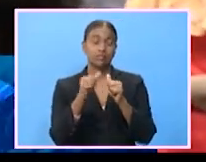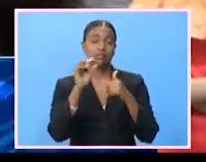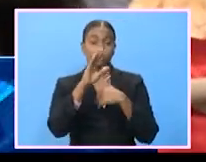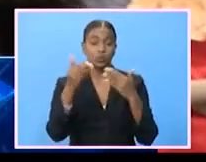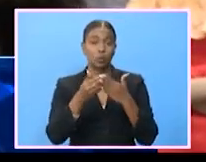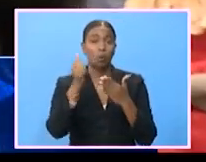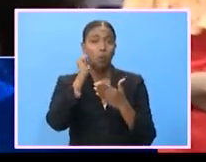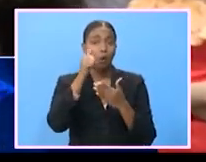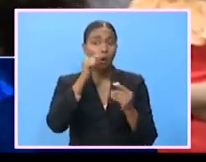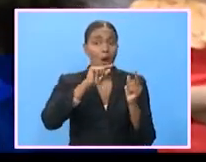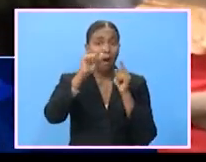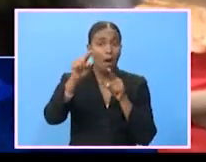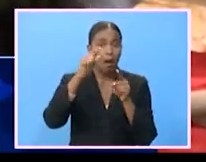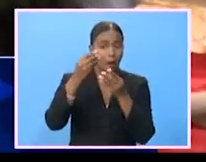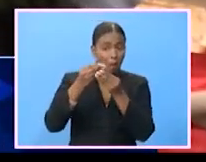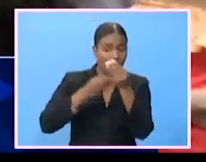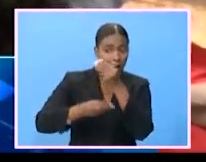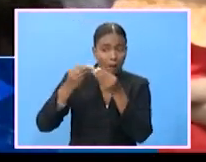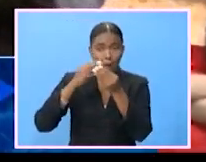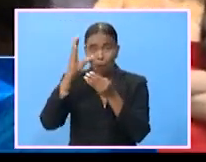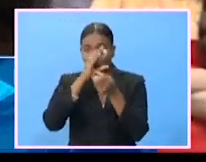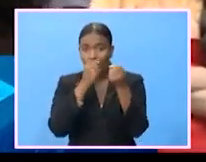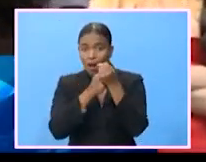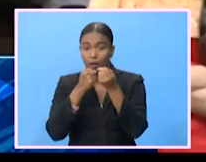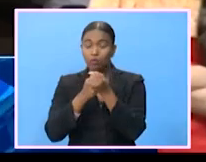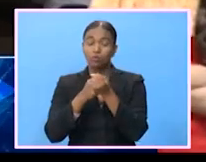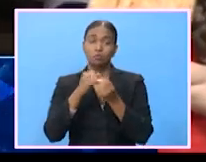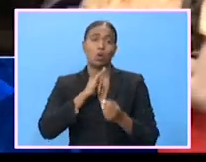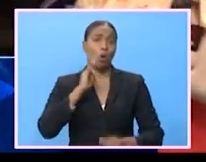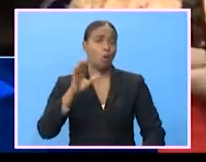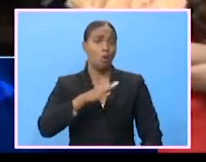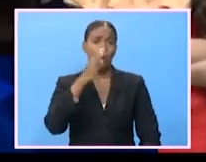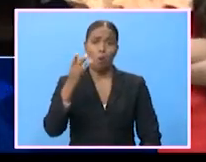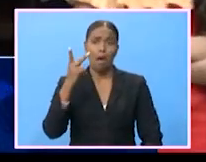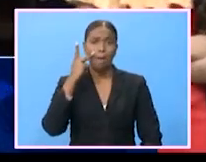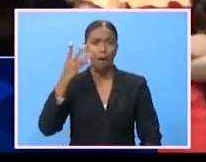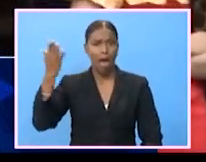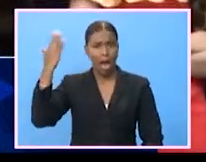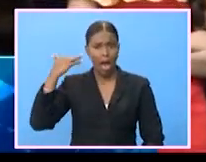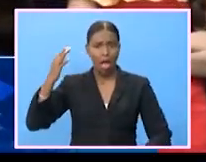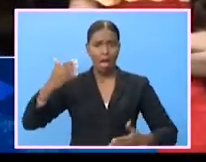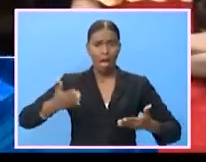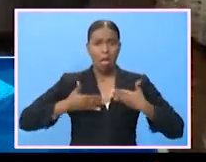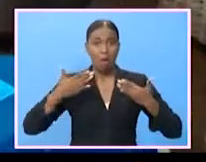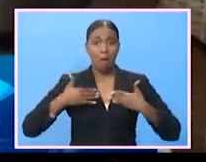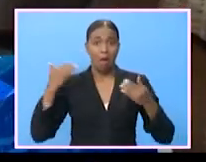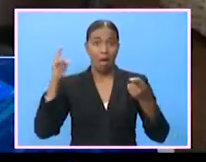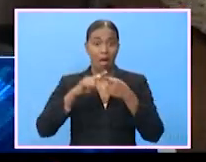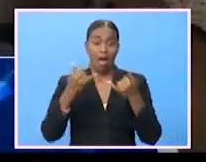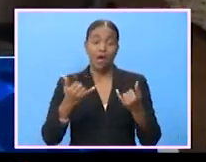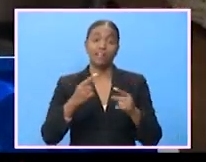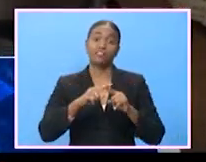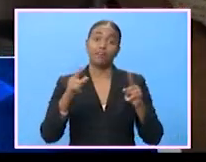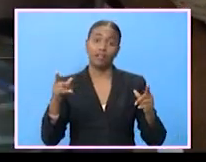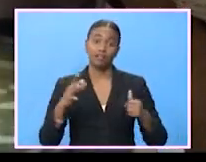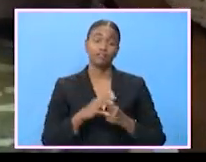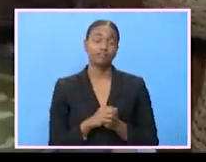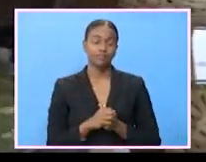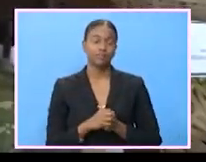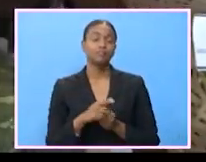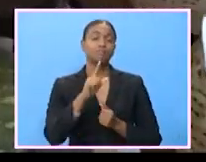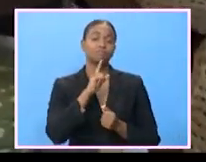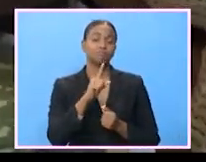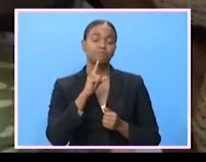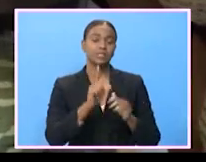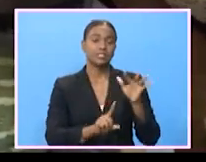a buscar financiamiento, buscar apoyo, y yo nunca había visto tanto ánimo en la agricultura dominicana. Indicó que a pesar